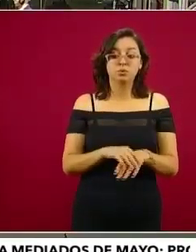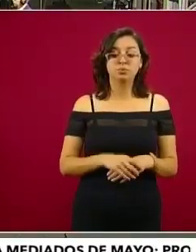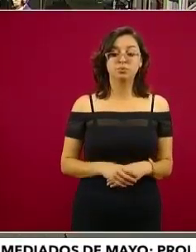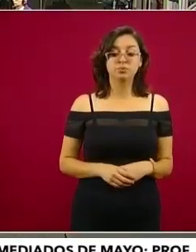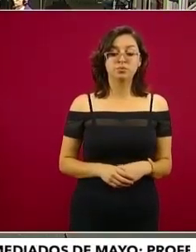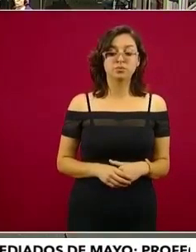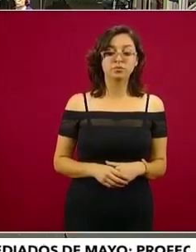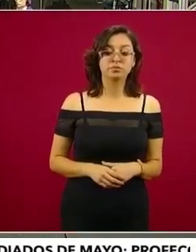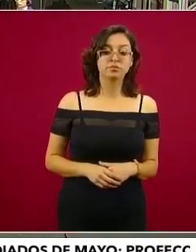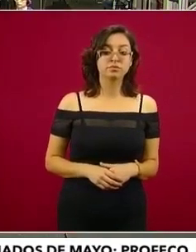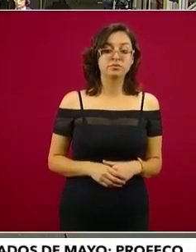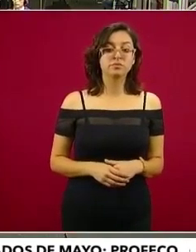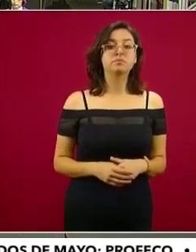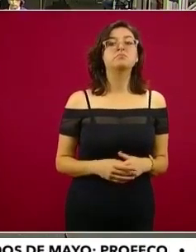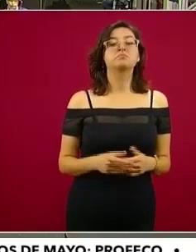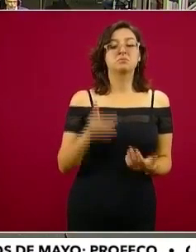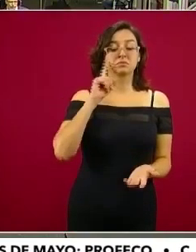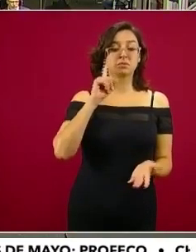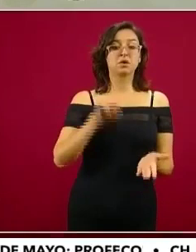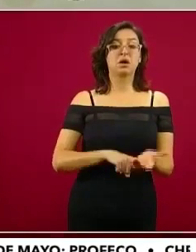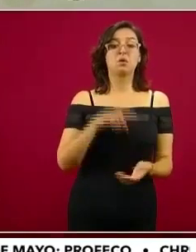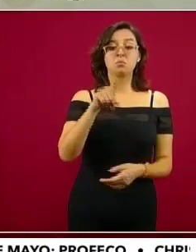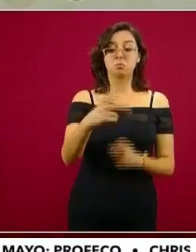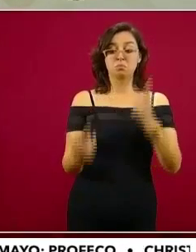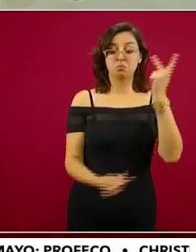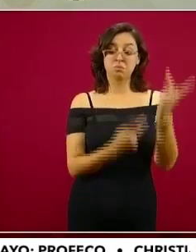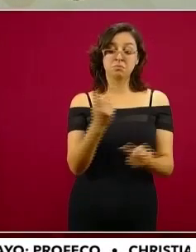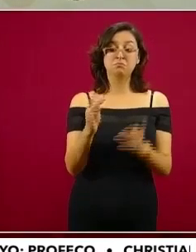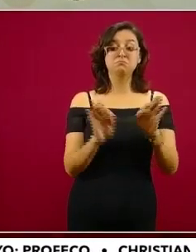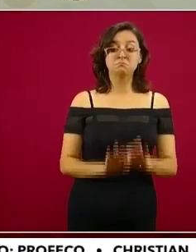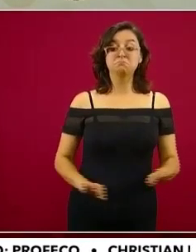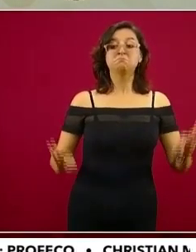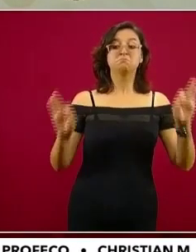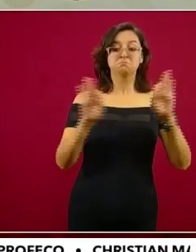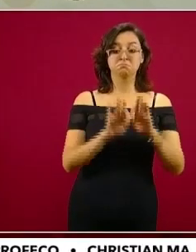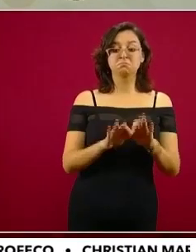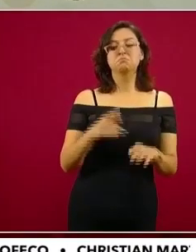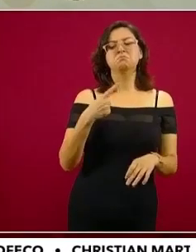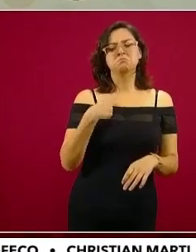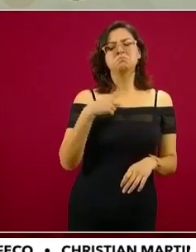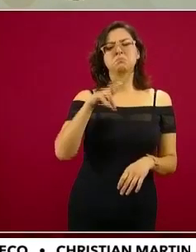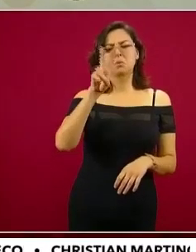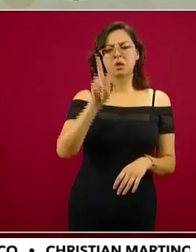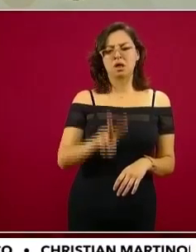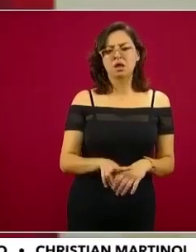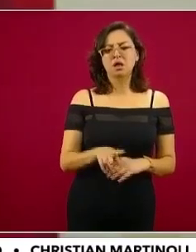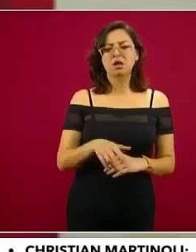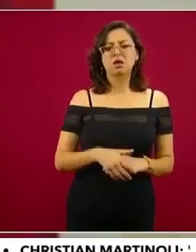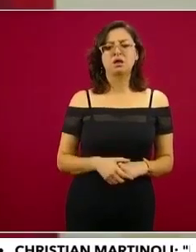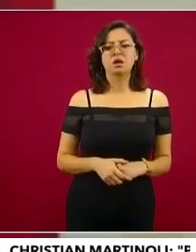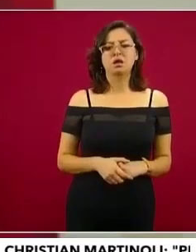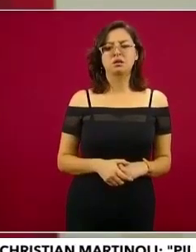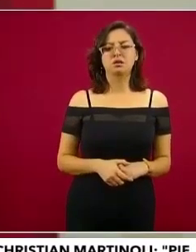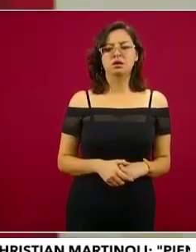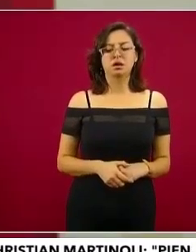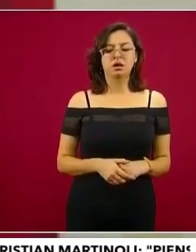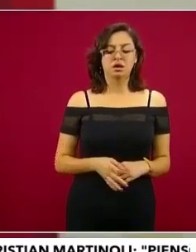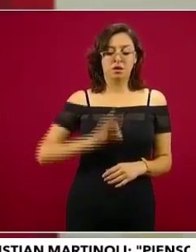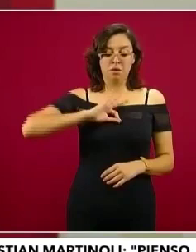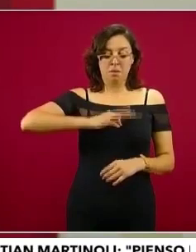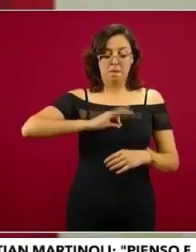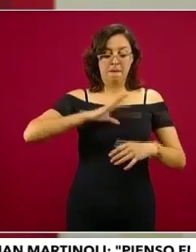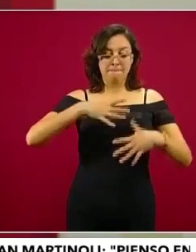preguntas muy importantes. Efectivamente, en el cambio entre la escalada o el ascenso de una